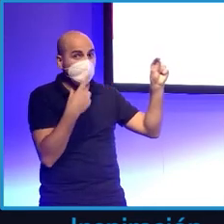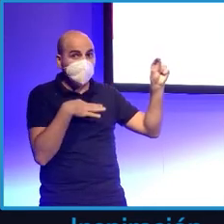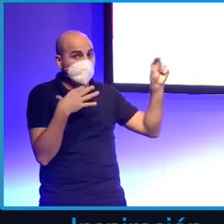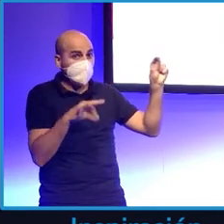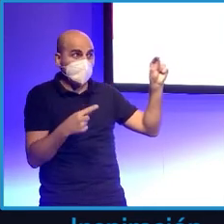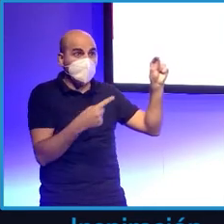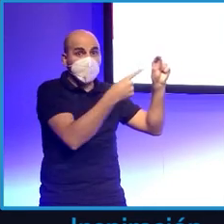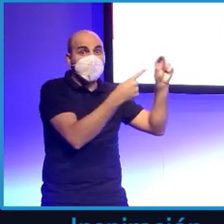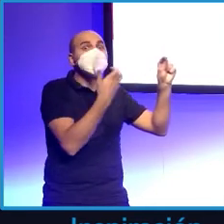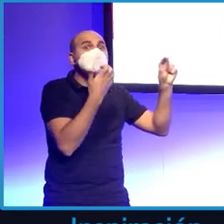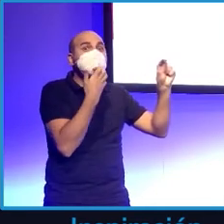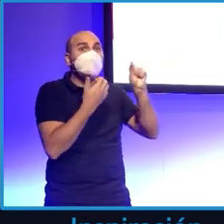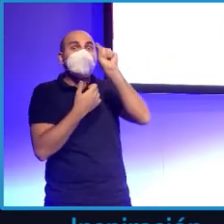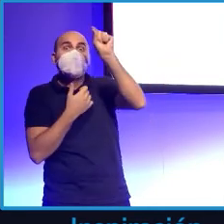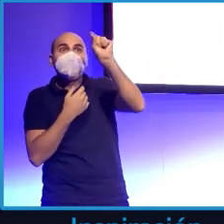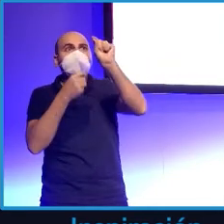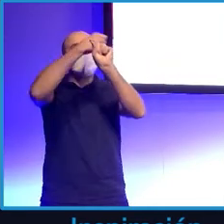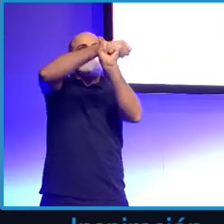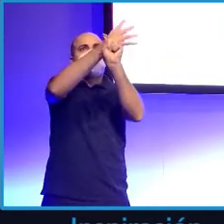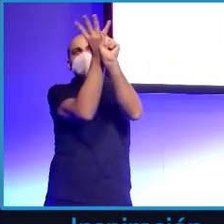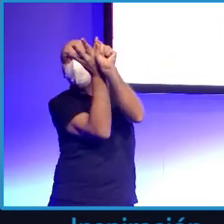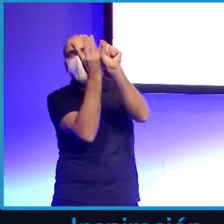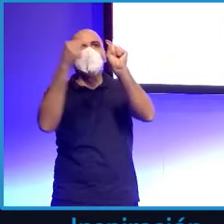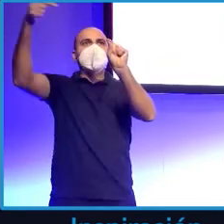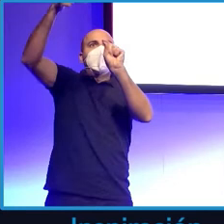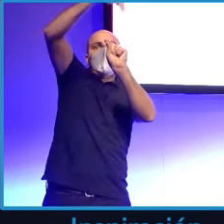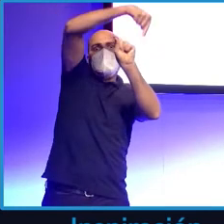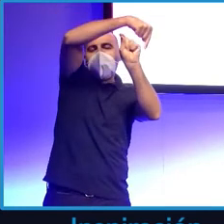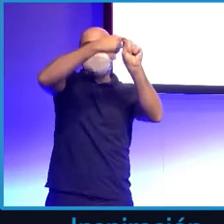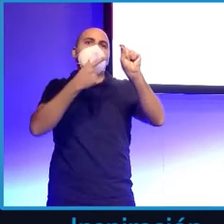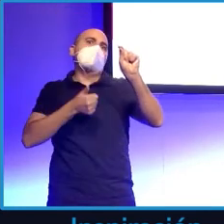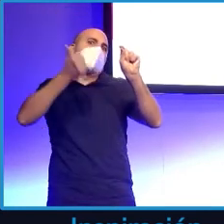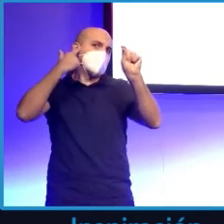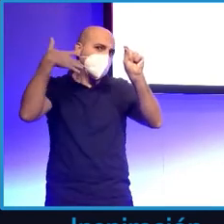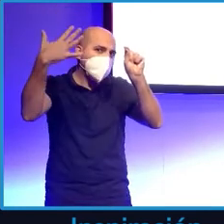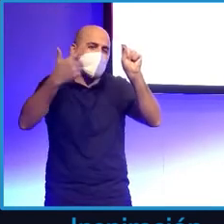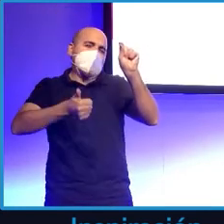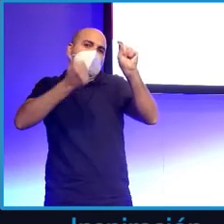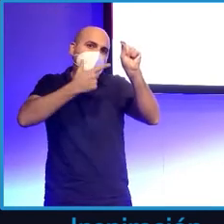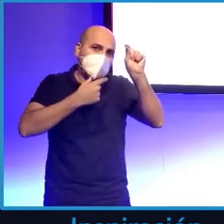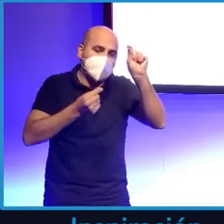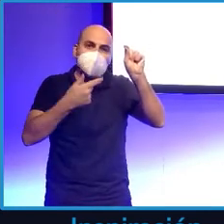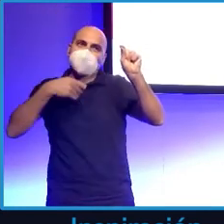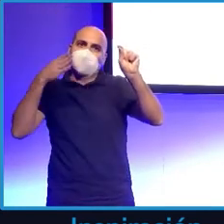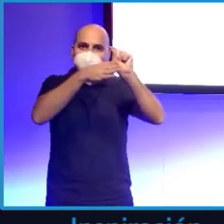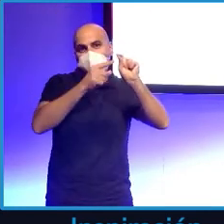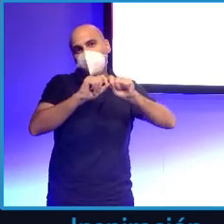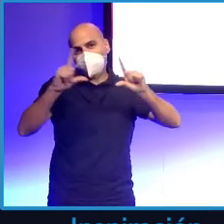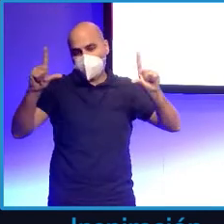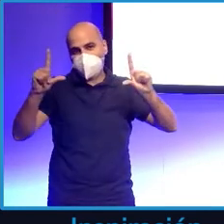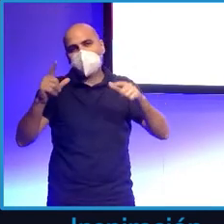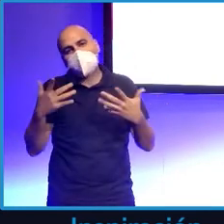popularidad más votos digamos a favor a ver ahora exactamente no es así google ahora ha entrado muchos más factores evidentemente para que